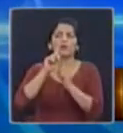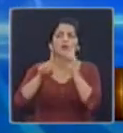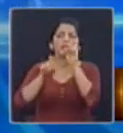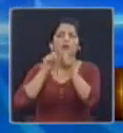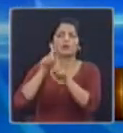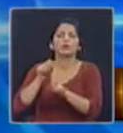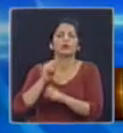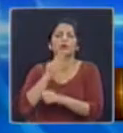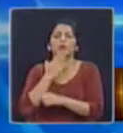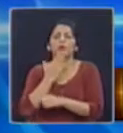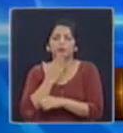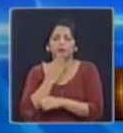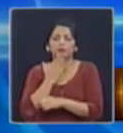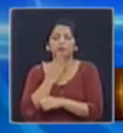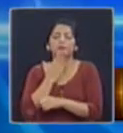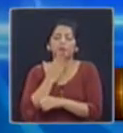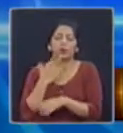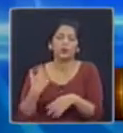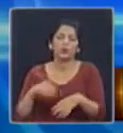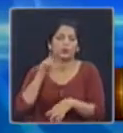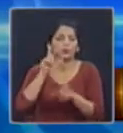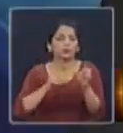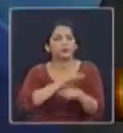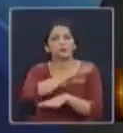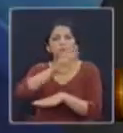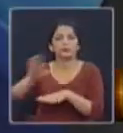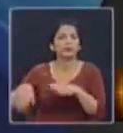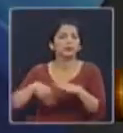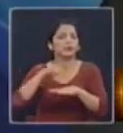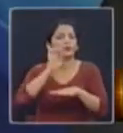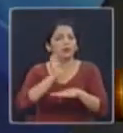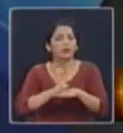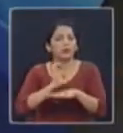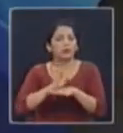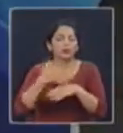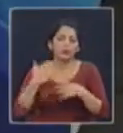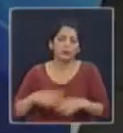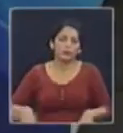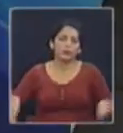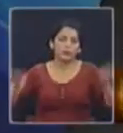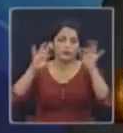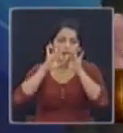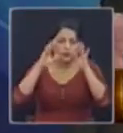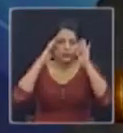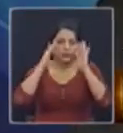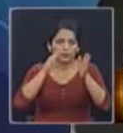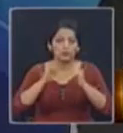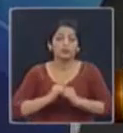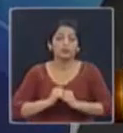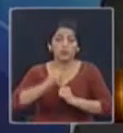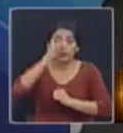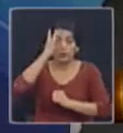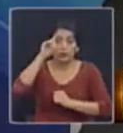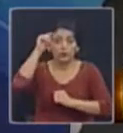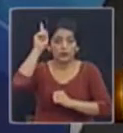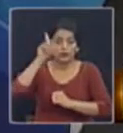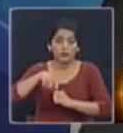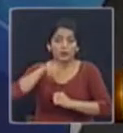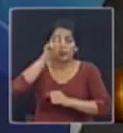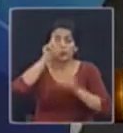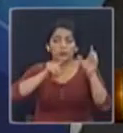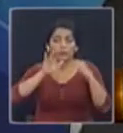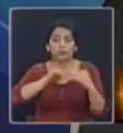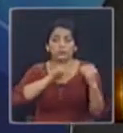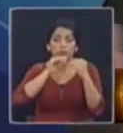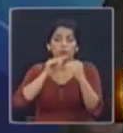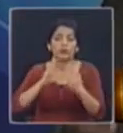preguntas, ese es un día importante para el país, para recuperar la institucionalidad, para escuchar al pueblo, porque la consulta